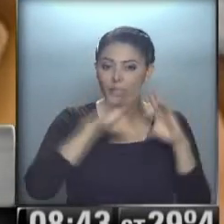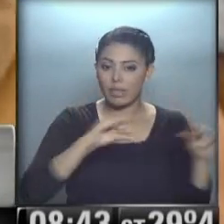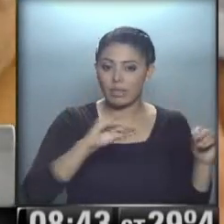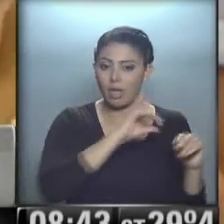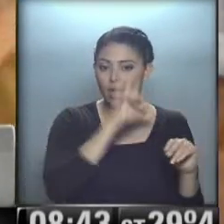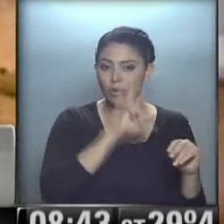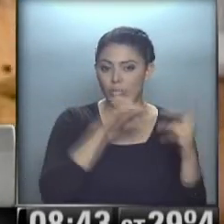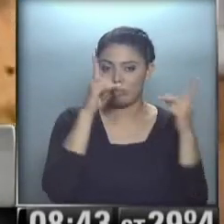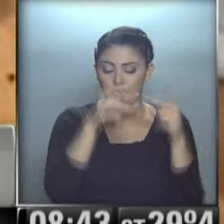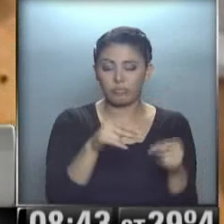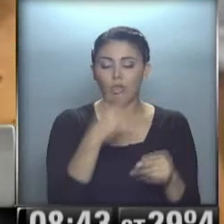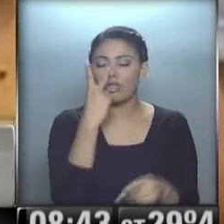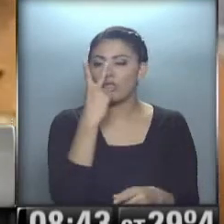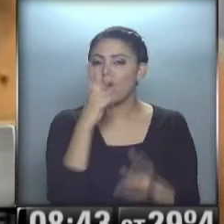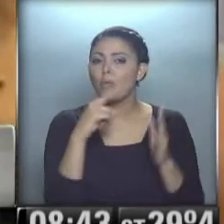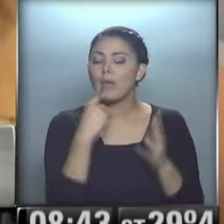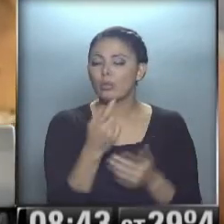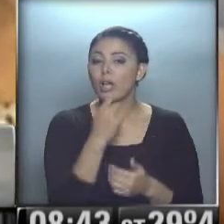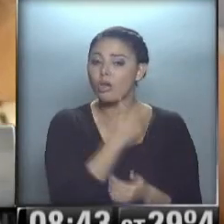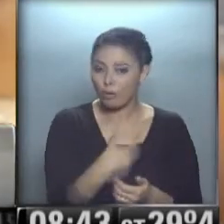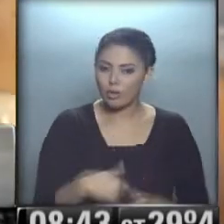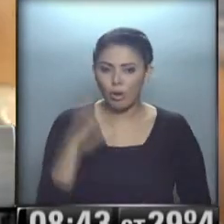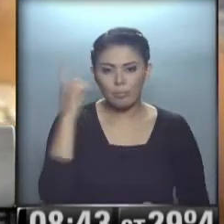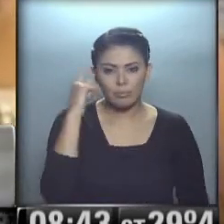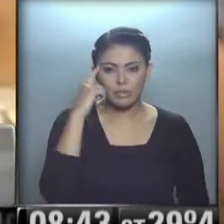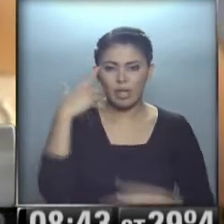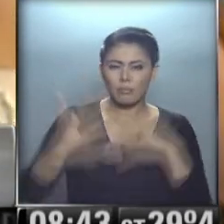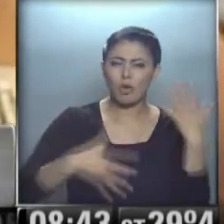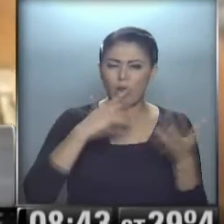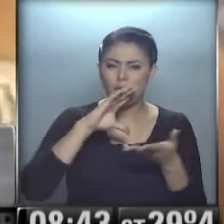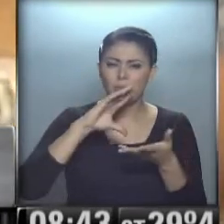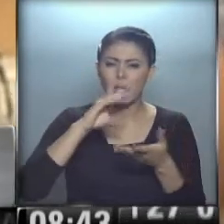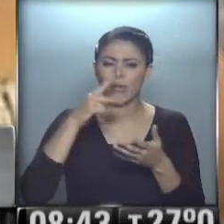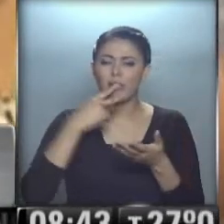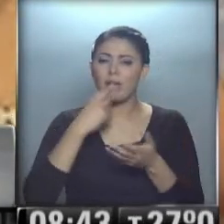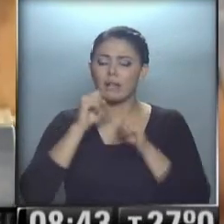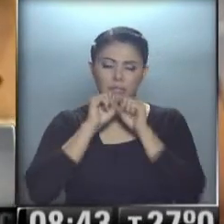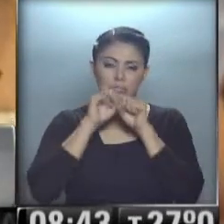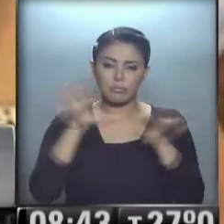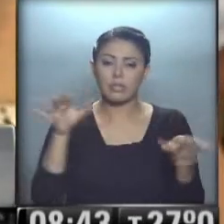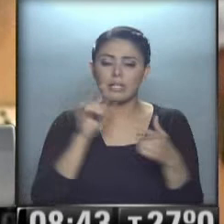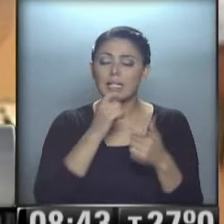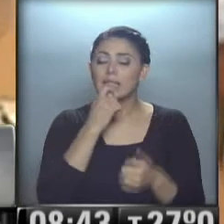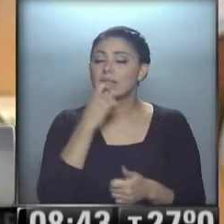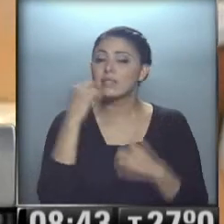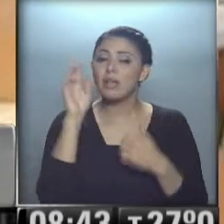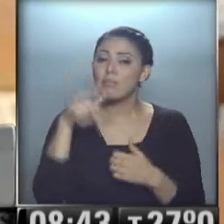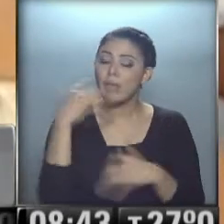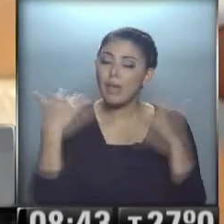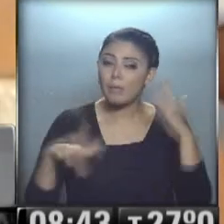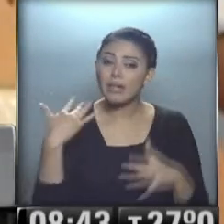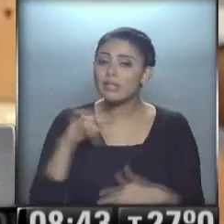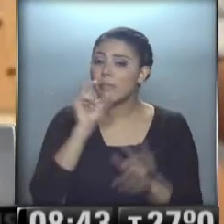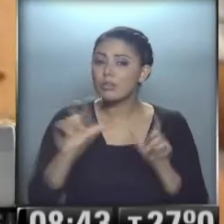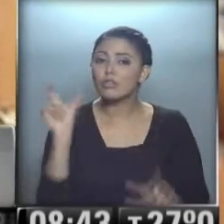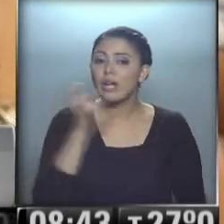eléctrica. Dos preguntas puntuales. Si el gobierno considera que hay una crisis de distribución, si hay algún plan de emergencia para la gente, que lo que está pidiendo